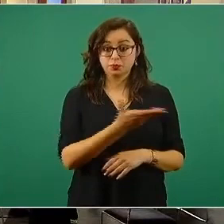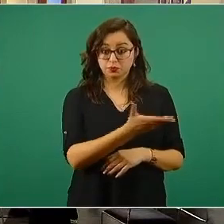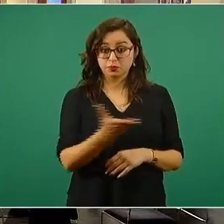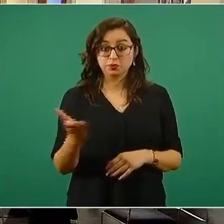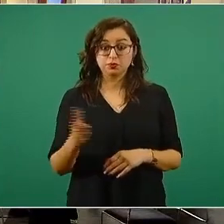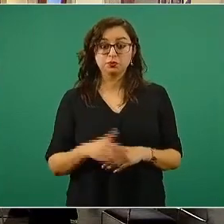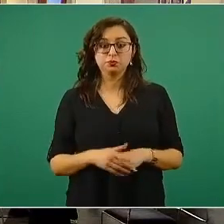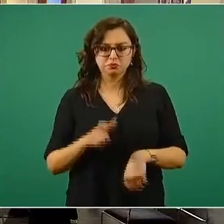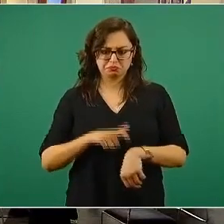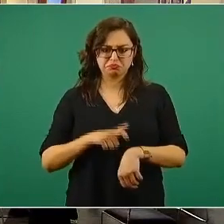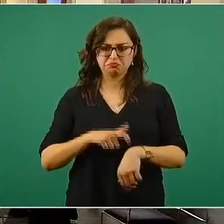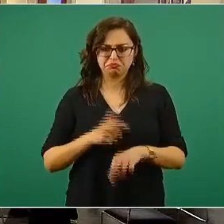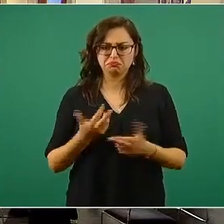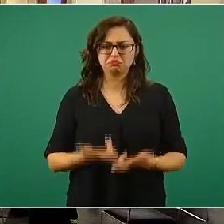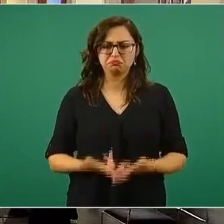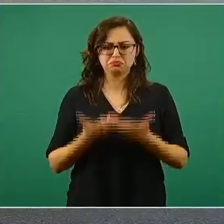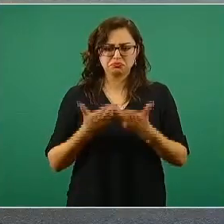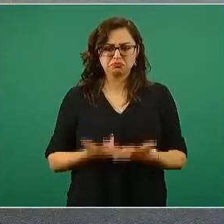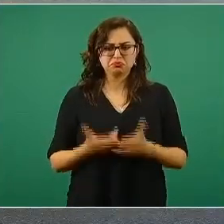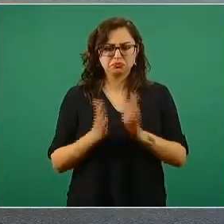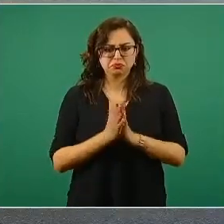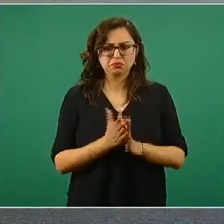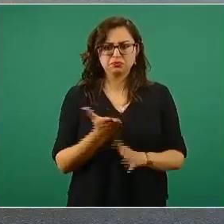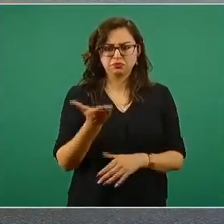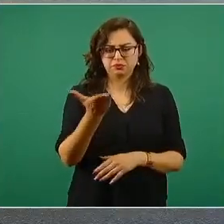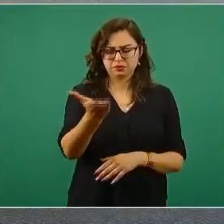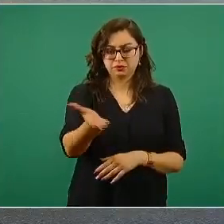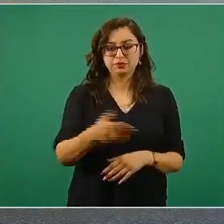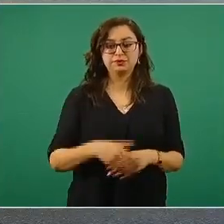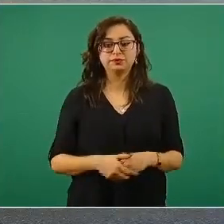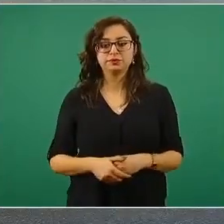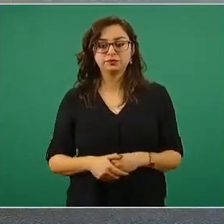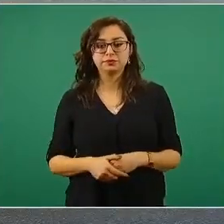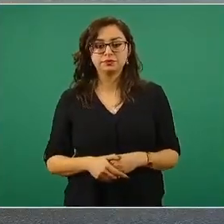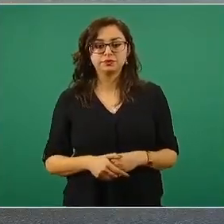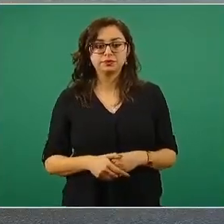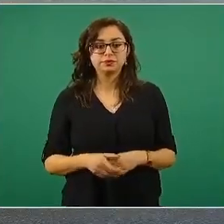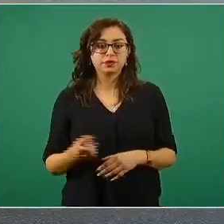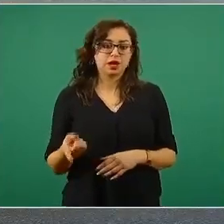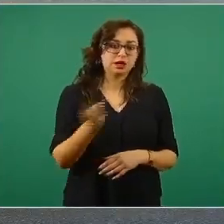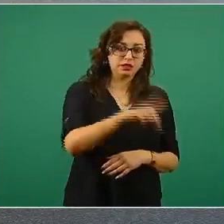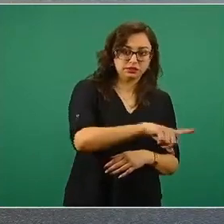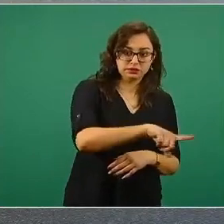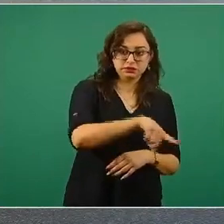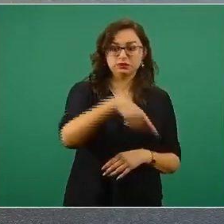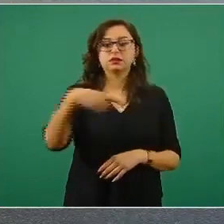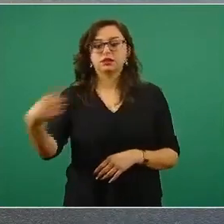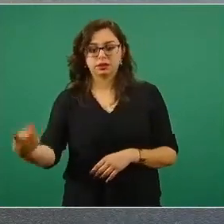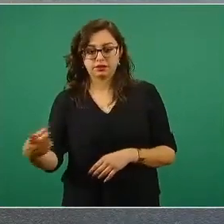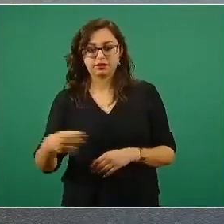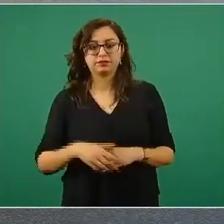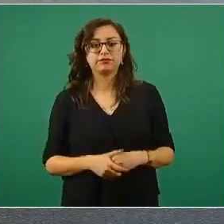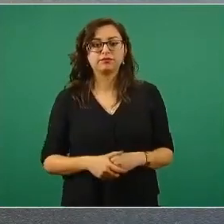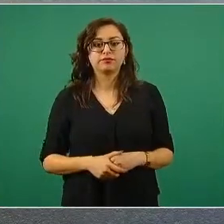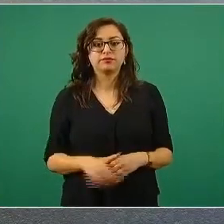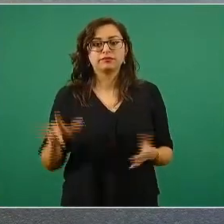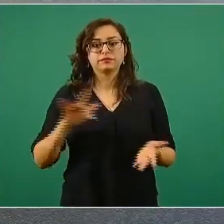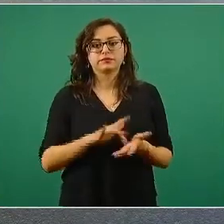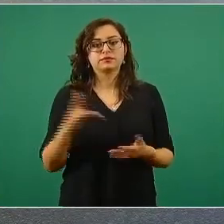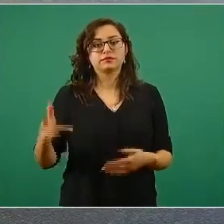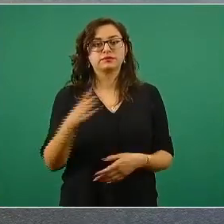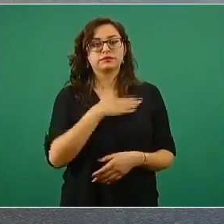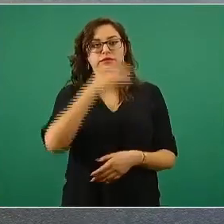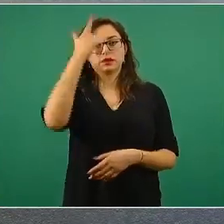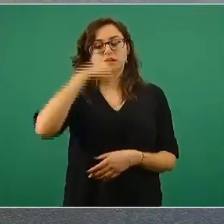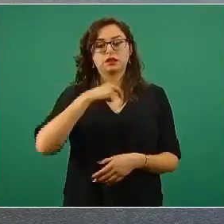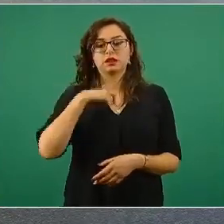Tenemos bastante tiempo, por favor empezamos de este lado, pasamos por aquí, regresamos aquí y de este lado. Gracias. Buenas noches, Juan